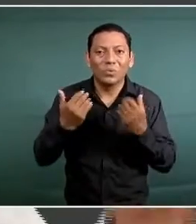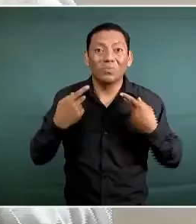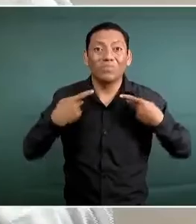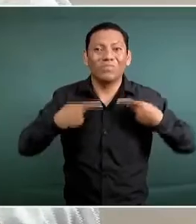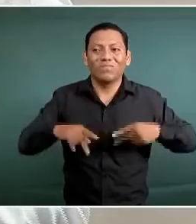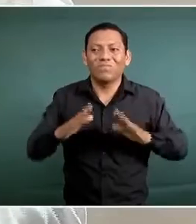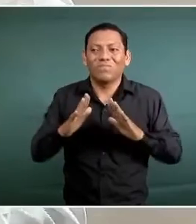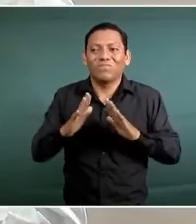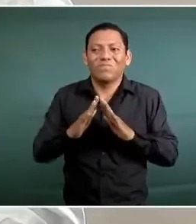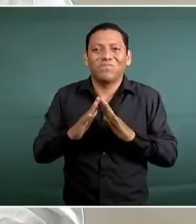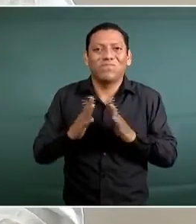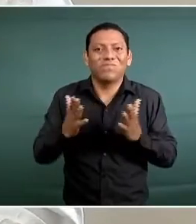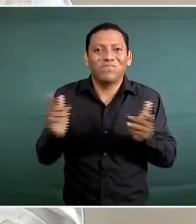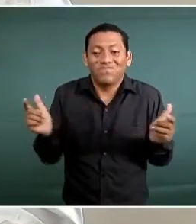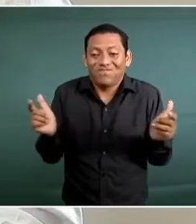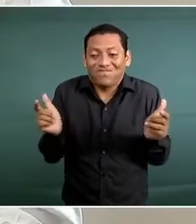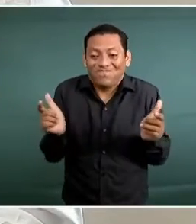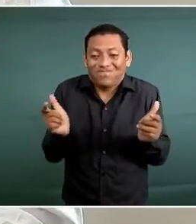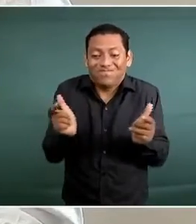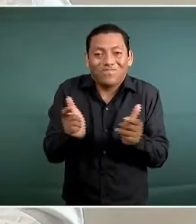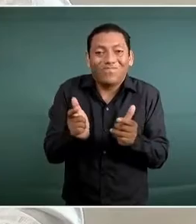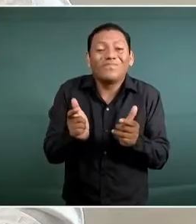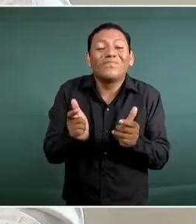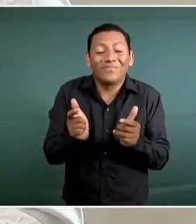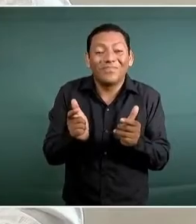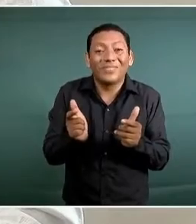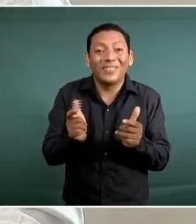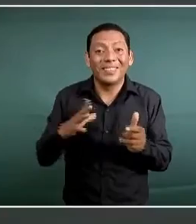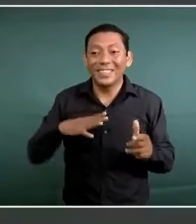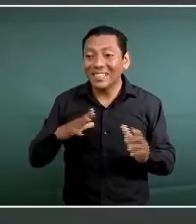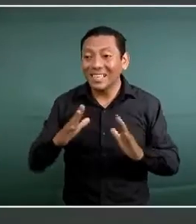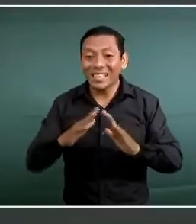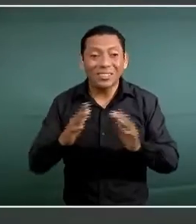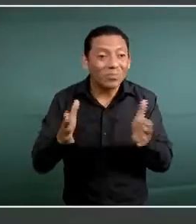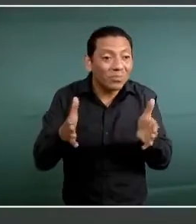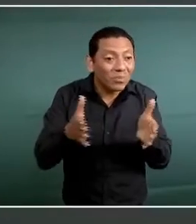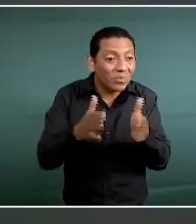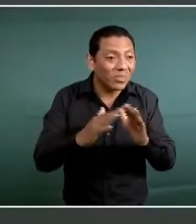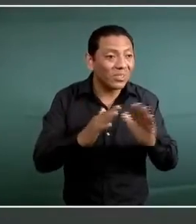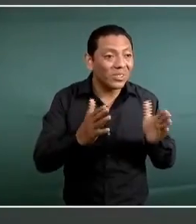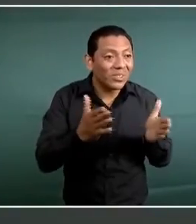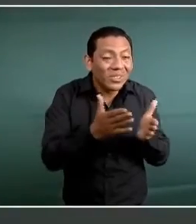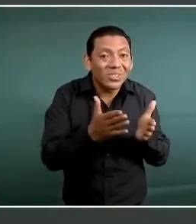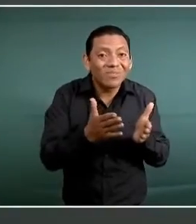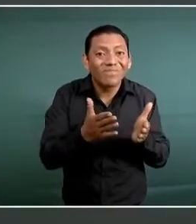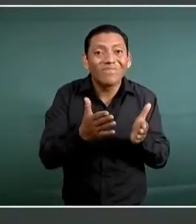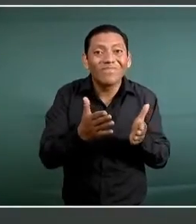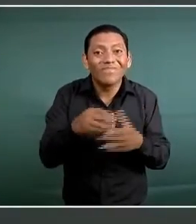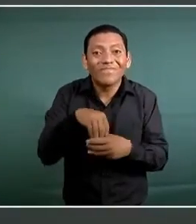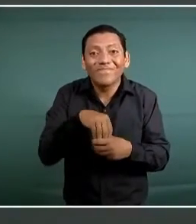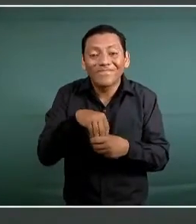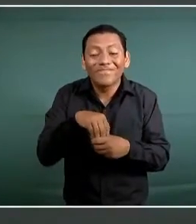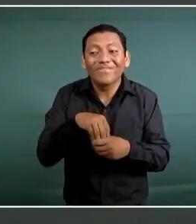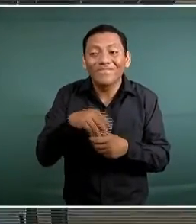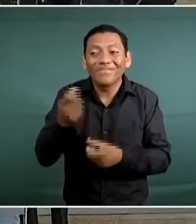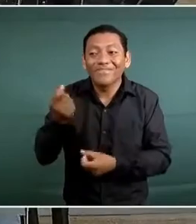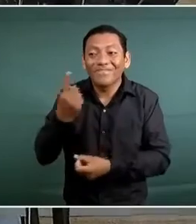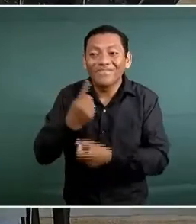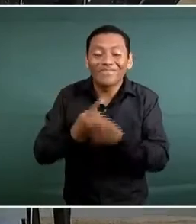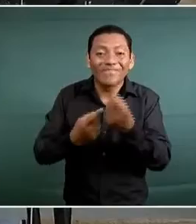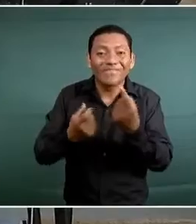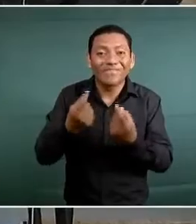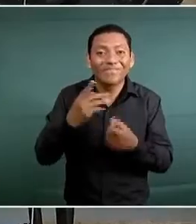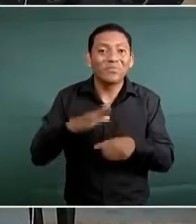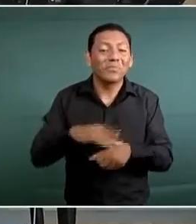vive en espacios muy reducidos hay hasta hacinamiento por